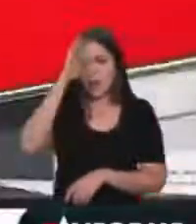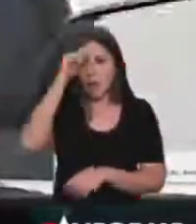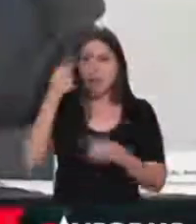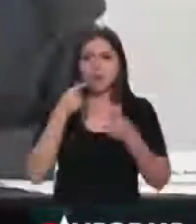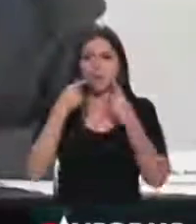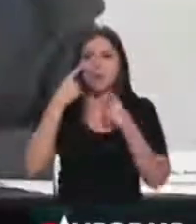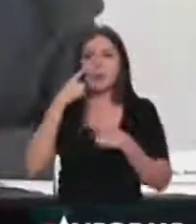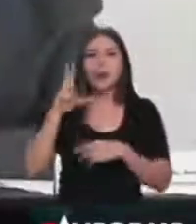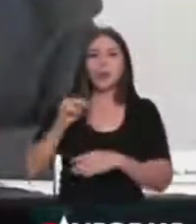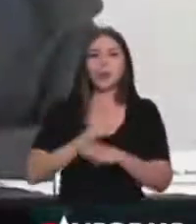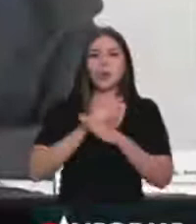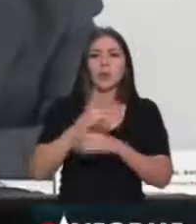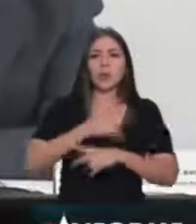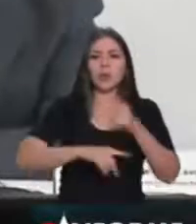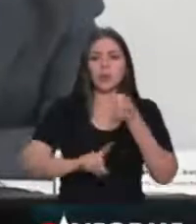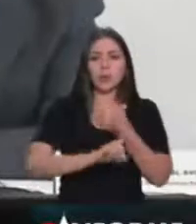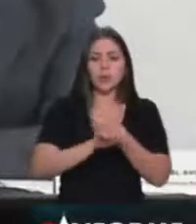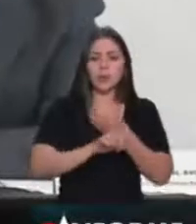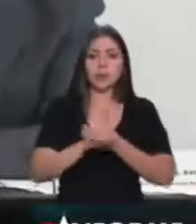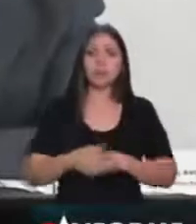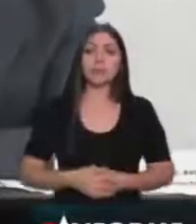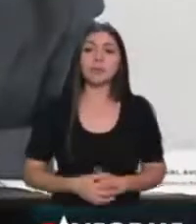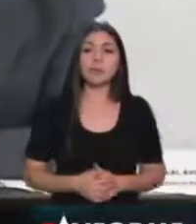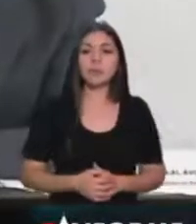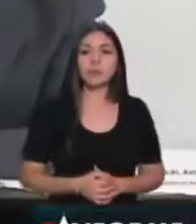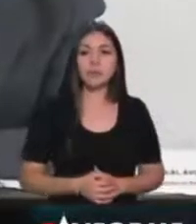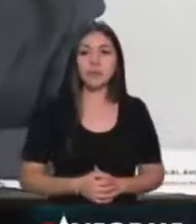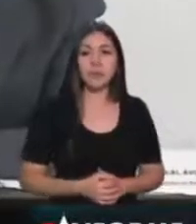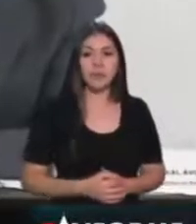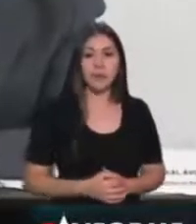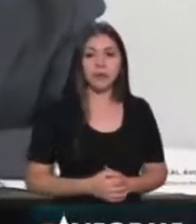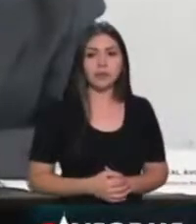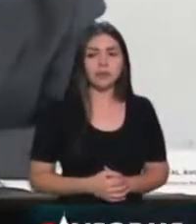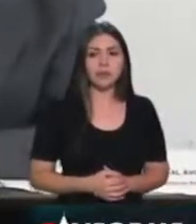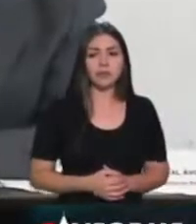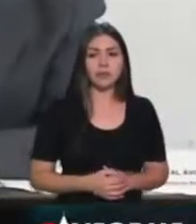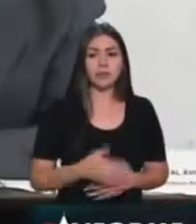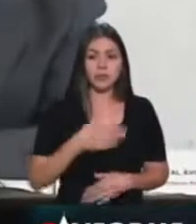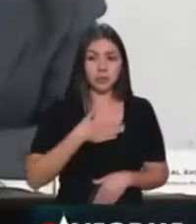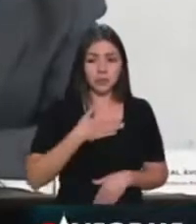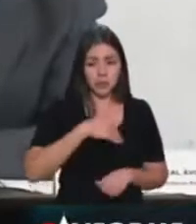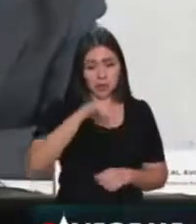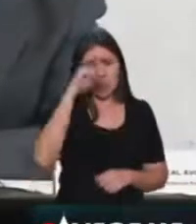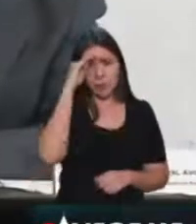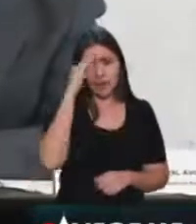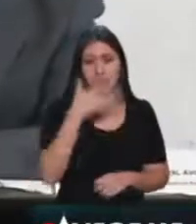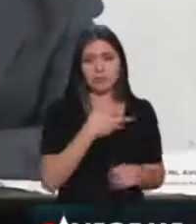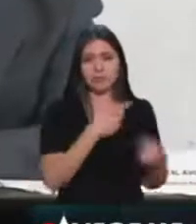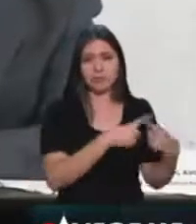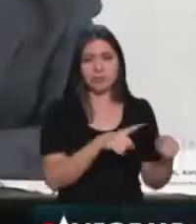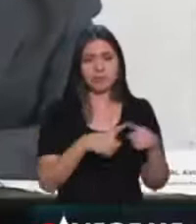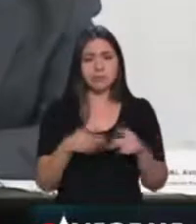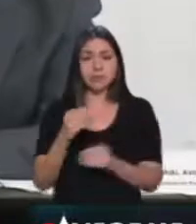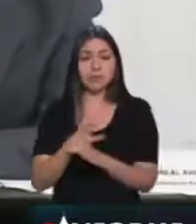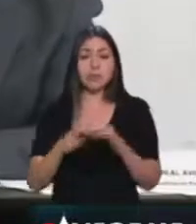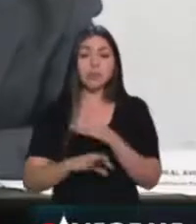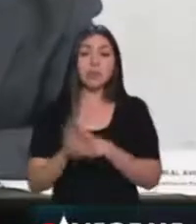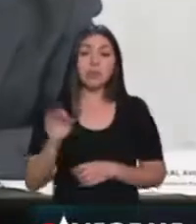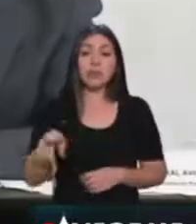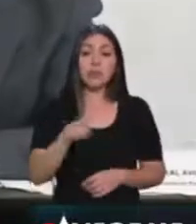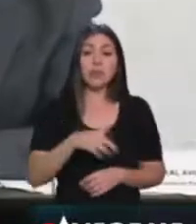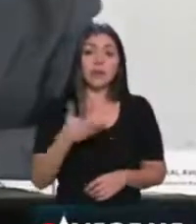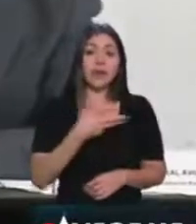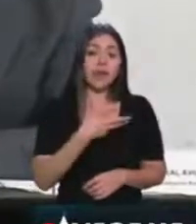Yo pienso que hay muy diferentes mecanismos para que si alguien se siente afectado o tiene